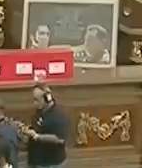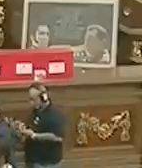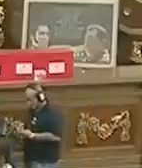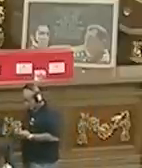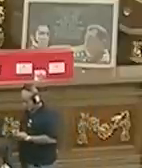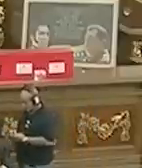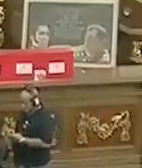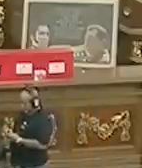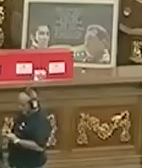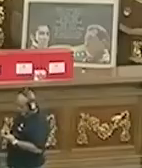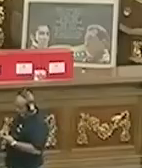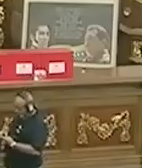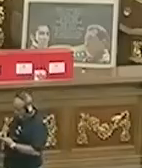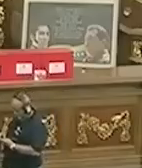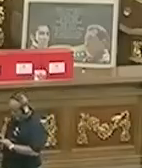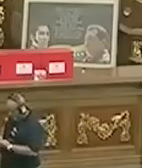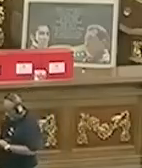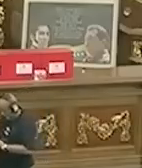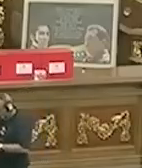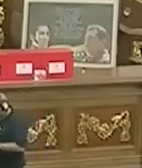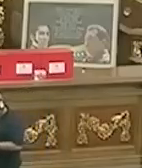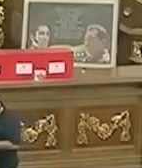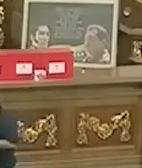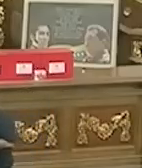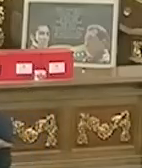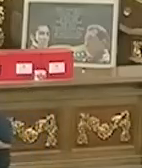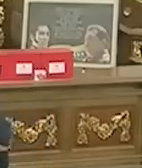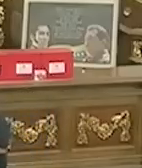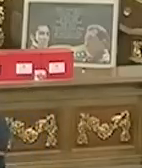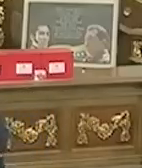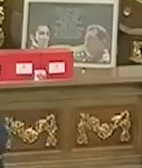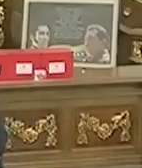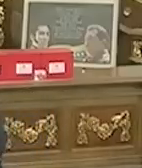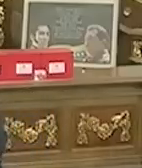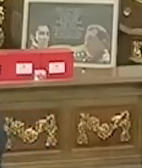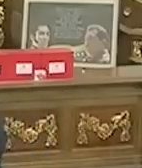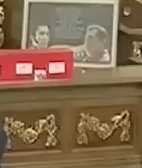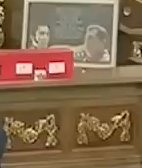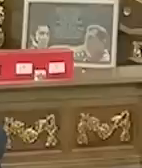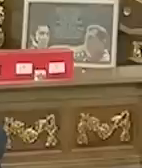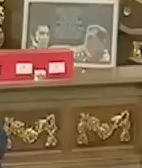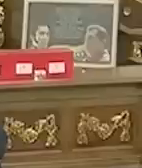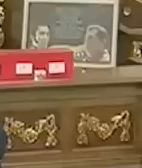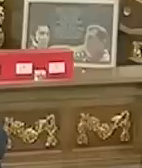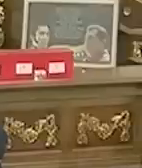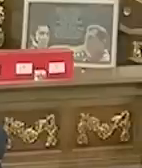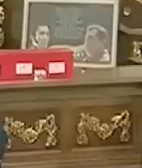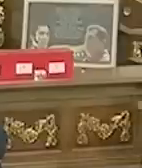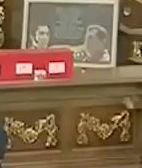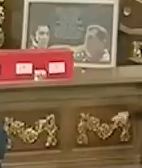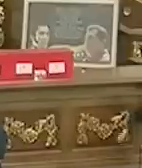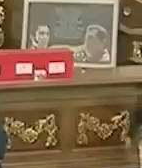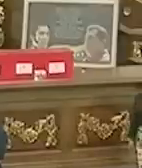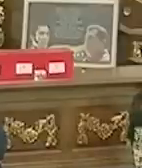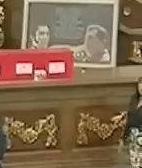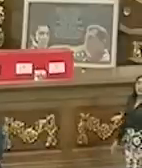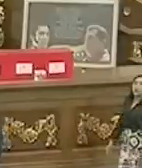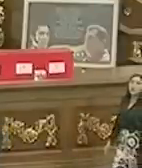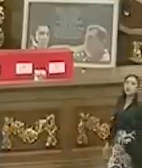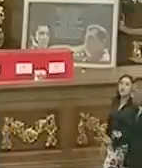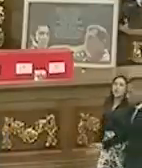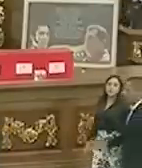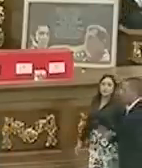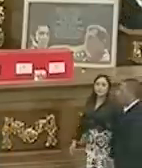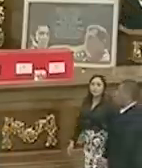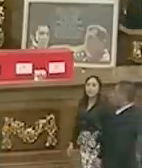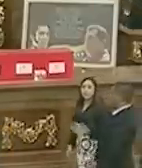rectores al Consejo Nacional Electoral, que vendrían siendo 15, 5 principales y 10 suplentes. También él decía claramente, lo decía Giuseppe